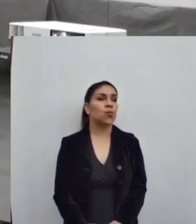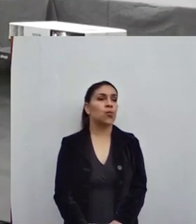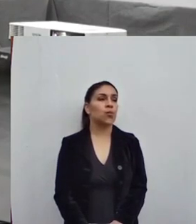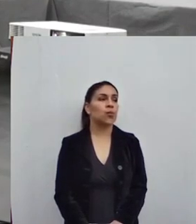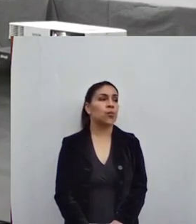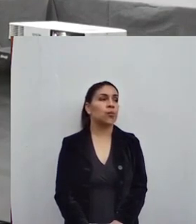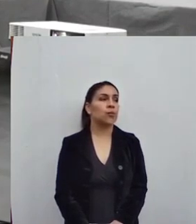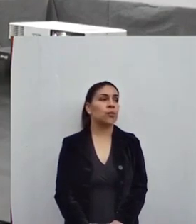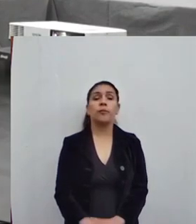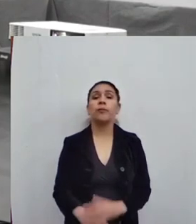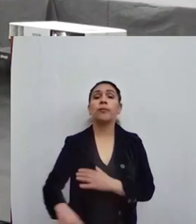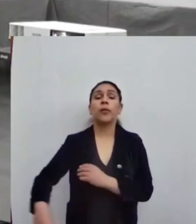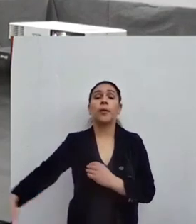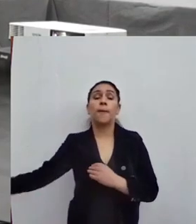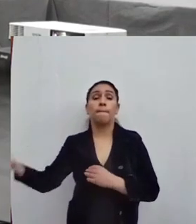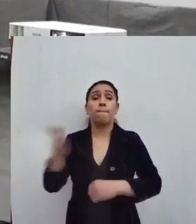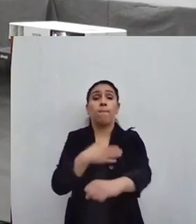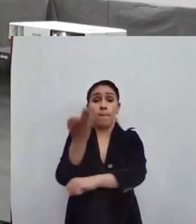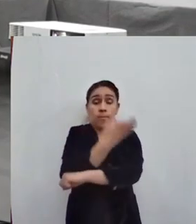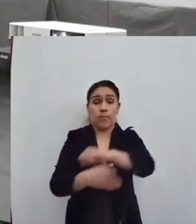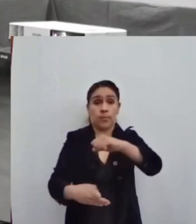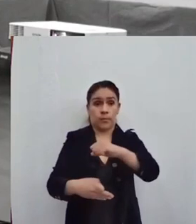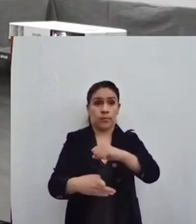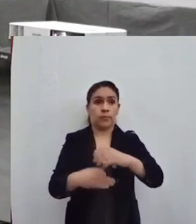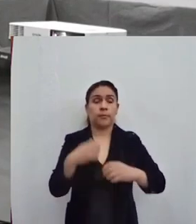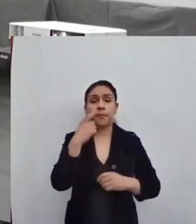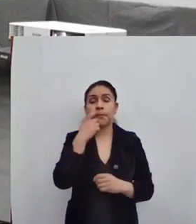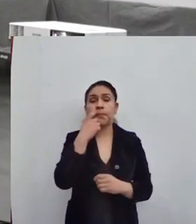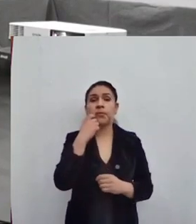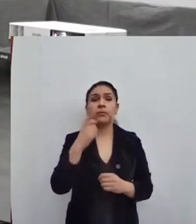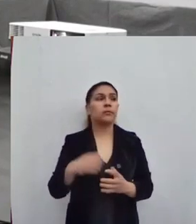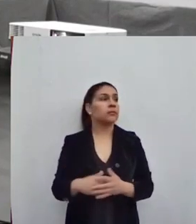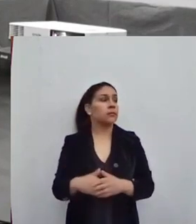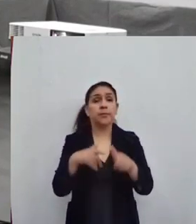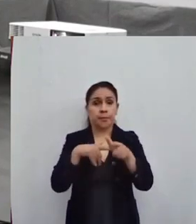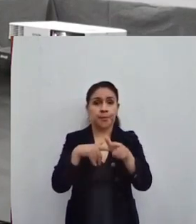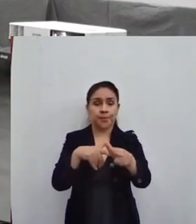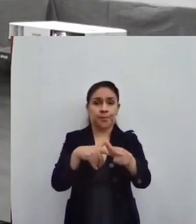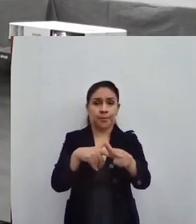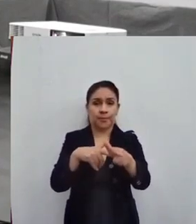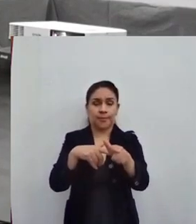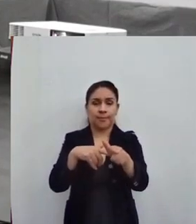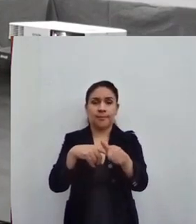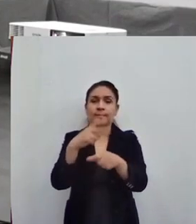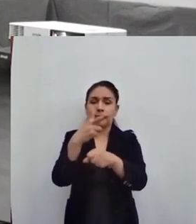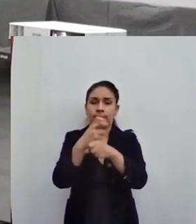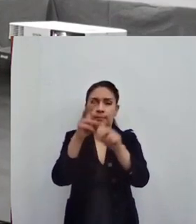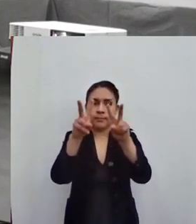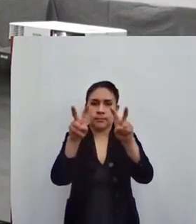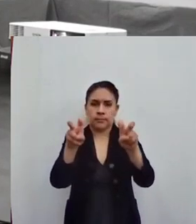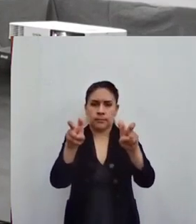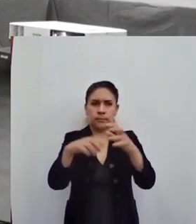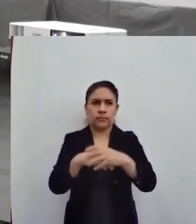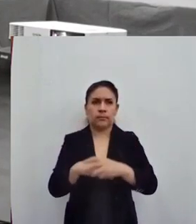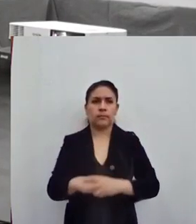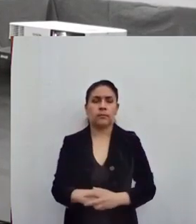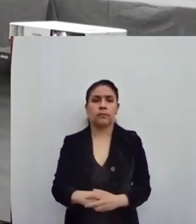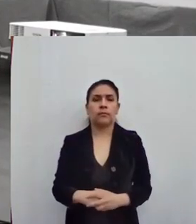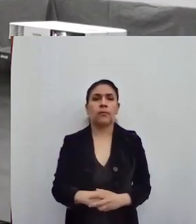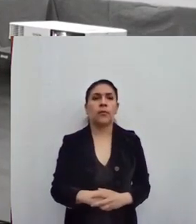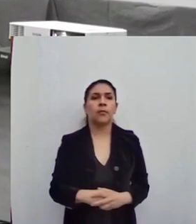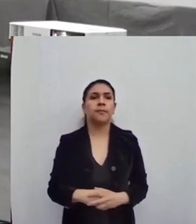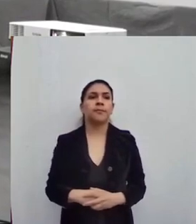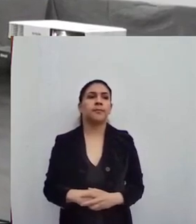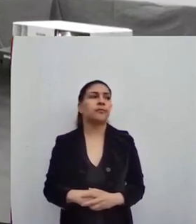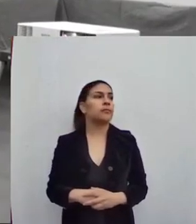Buenas tardes. Continuamos con el ejercicio del segundo título, que se trata del Sistema